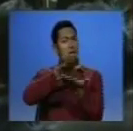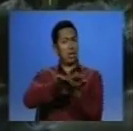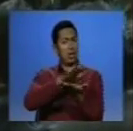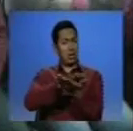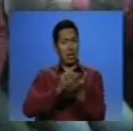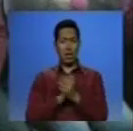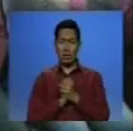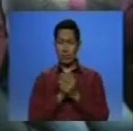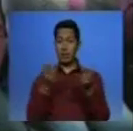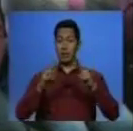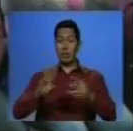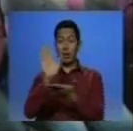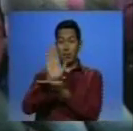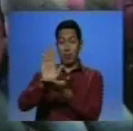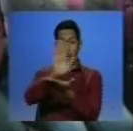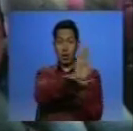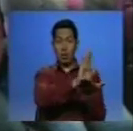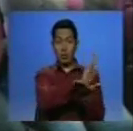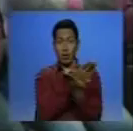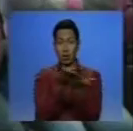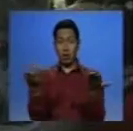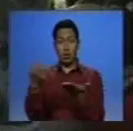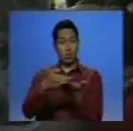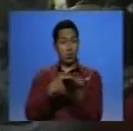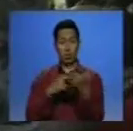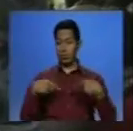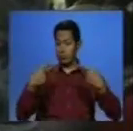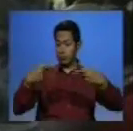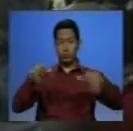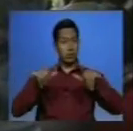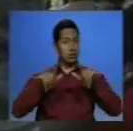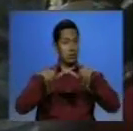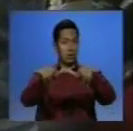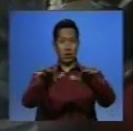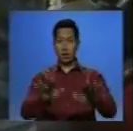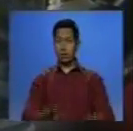barrios las reuniones son permanentes. Con imágenes de José Vallejo, Ubel Onofre, Gama Noticias.